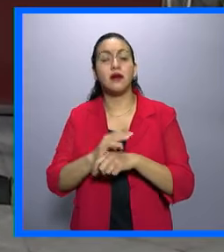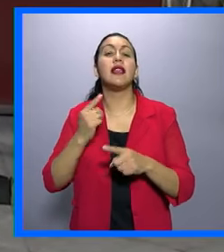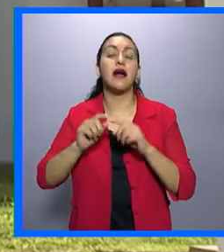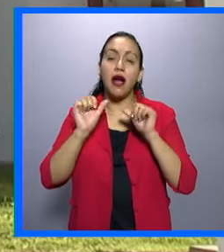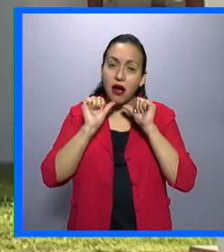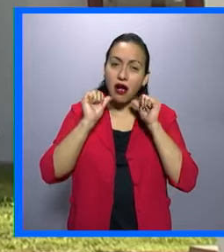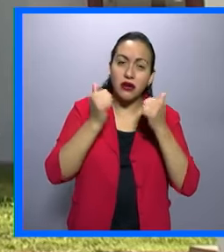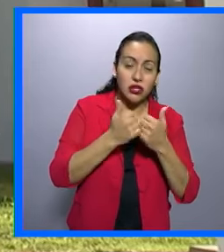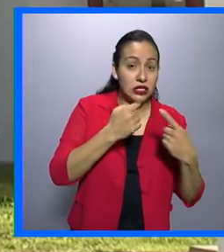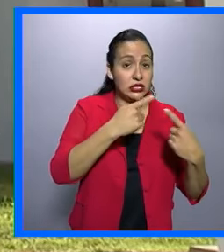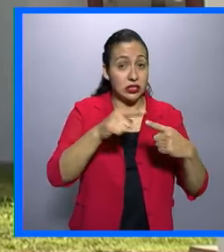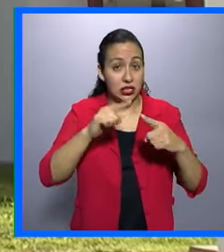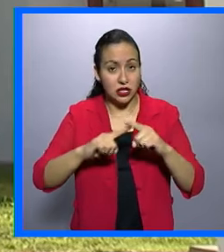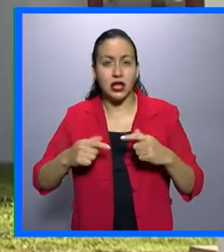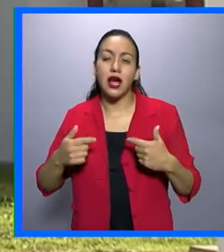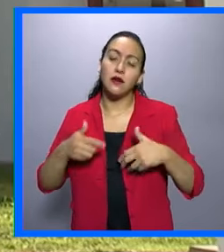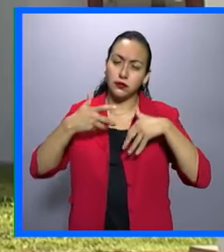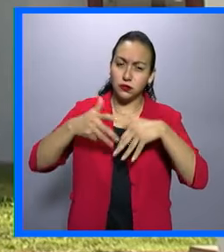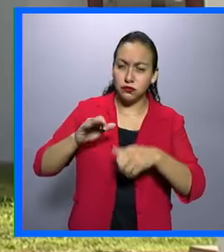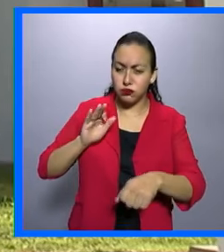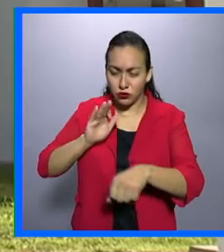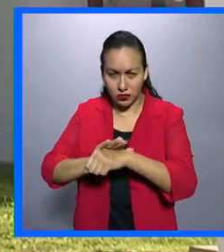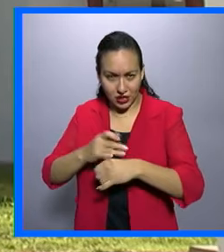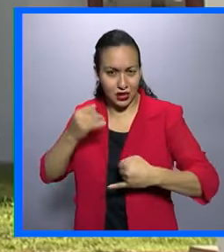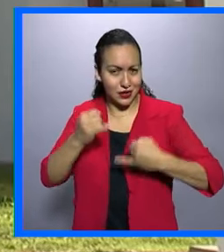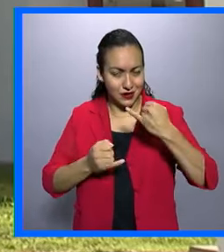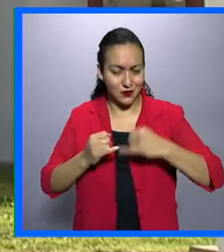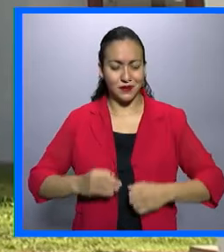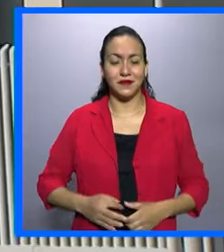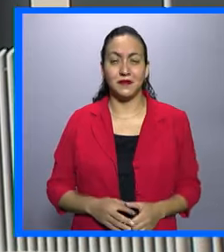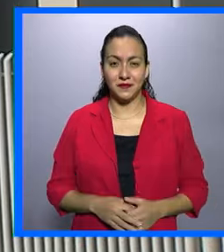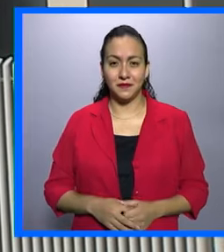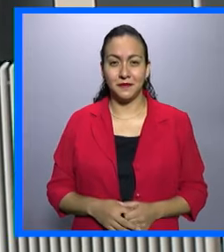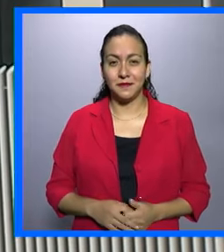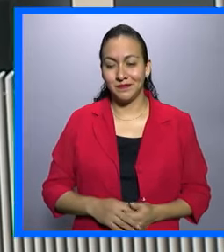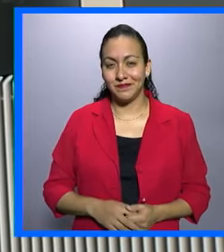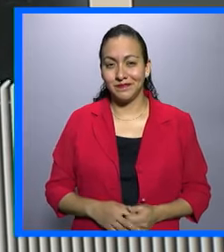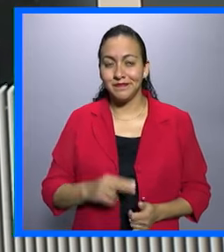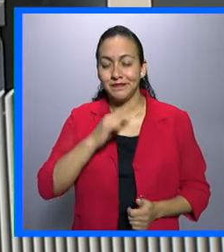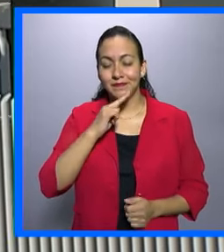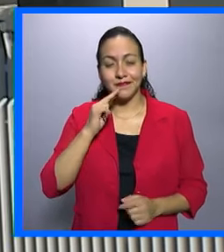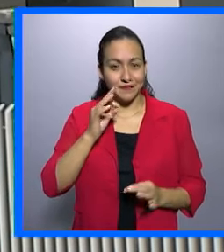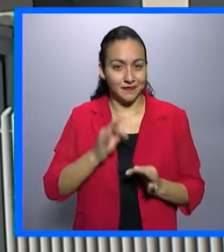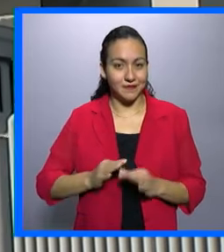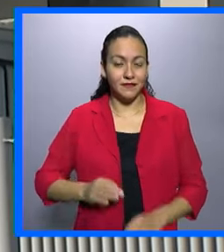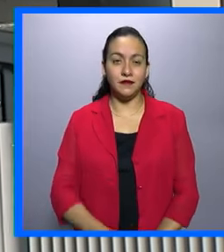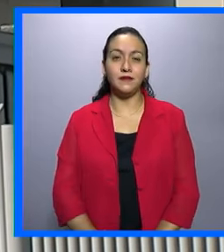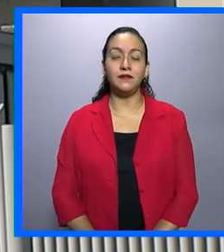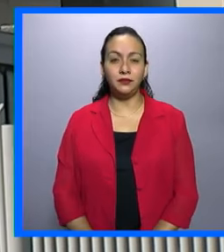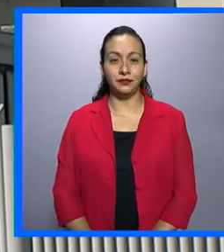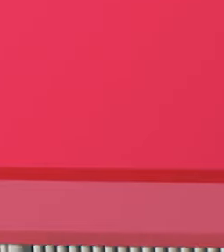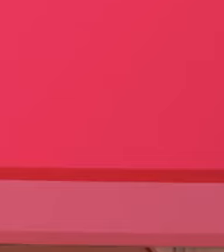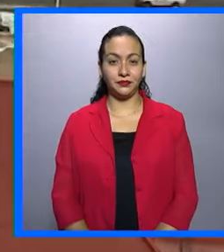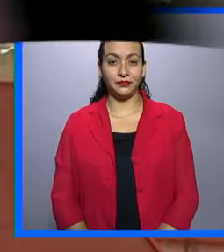y frentes que agrupan a dichas personas juzgadoras. Para Plural TV, Jesús Daza.